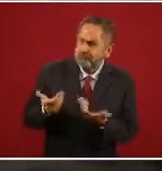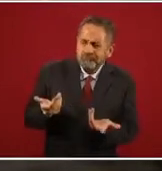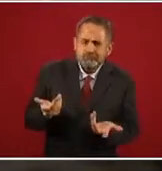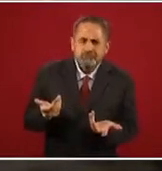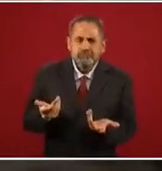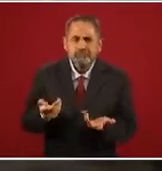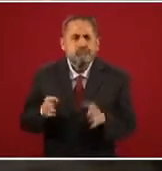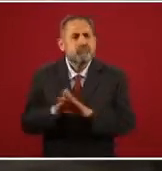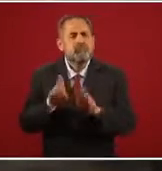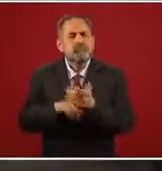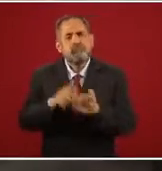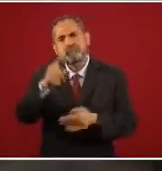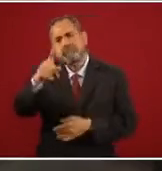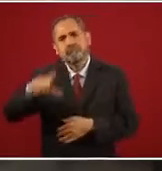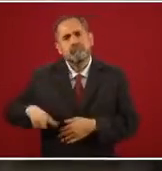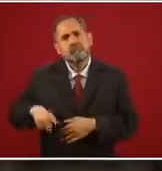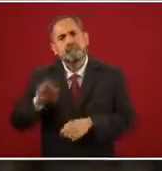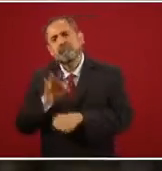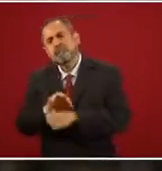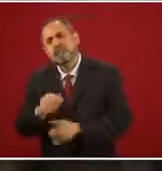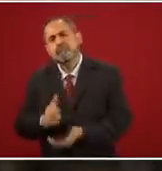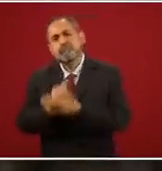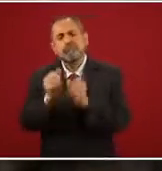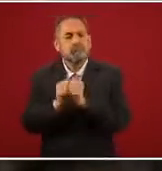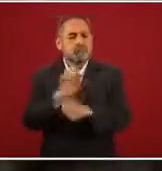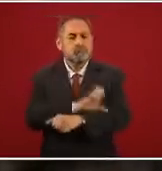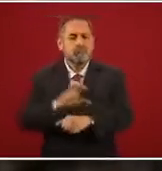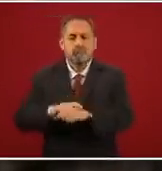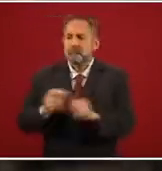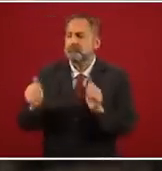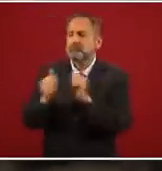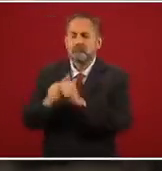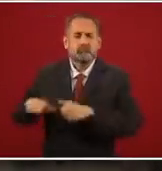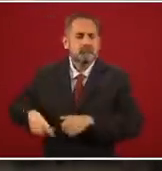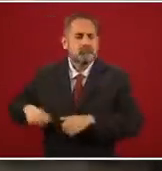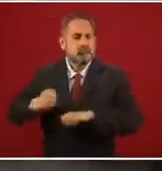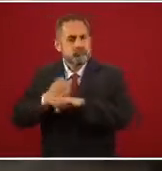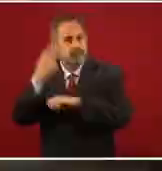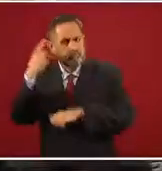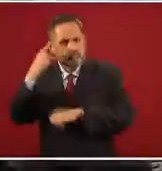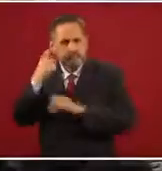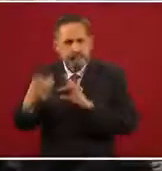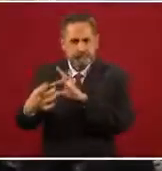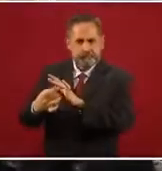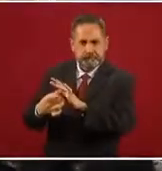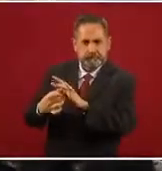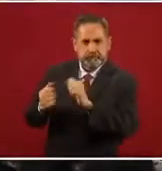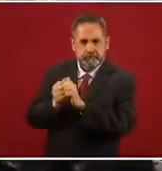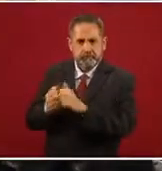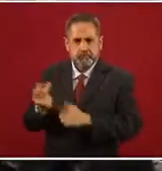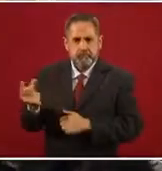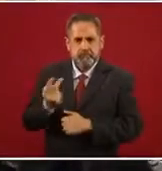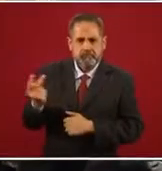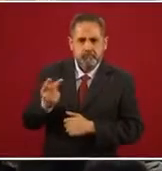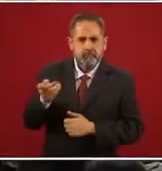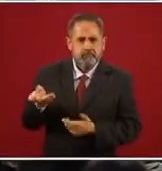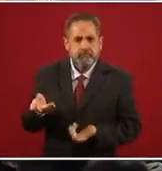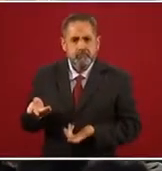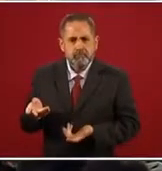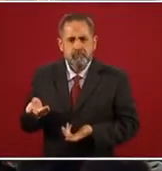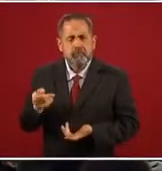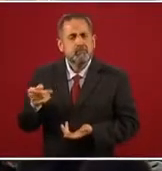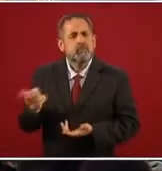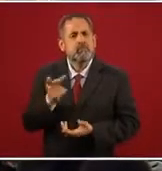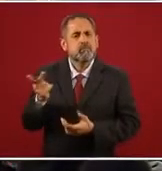cómo su gobierno puede garantizar, en coordinación con el gobierno del Estado de Puebla, pues que